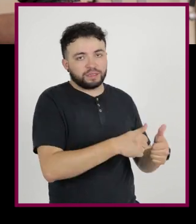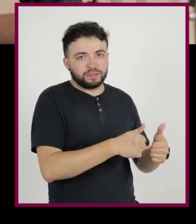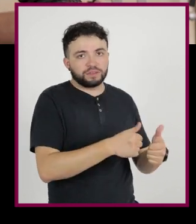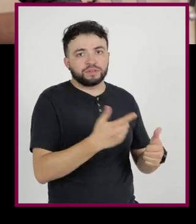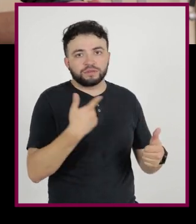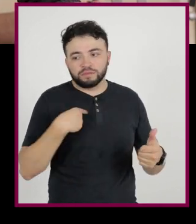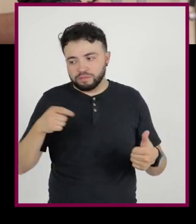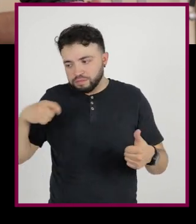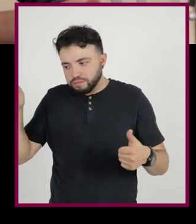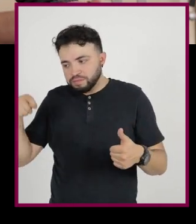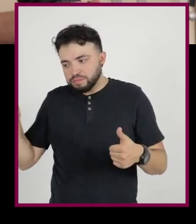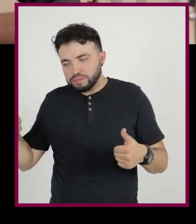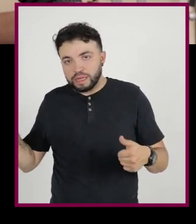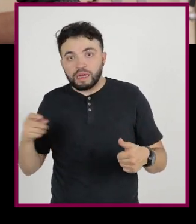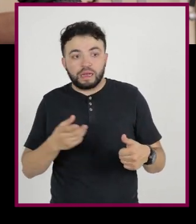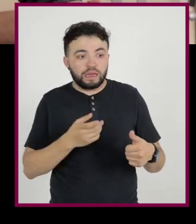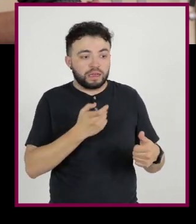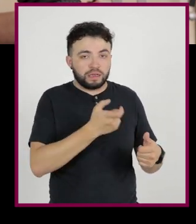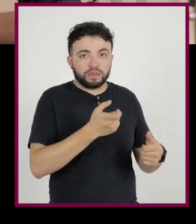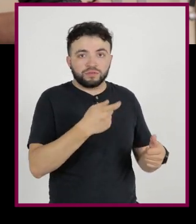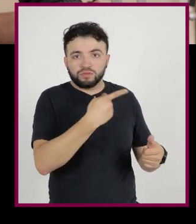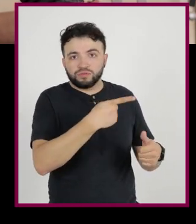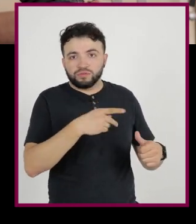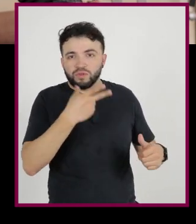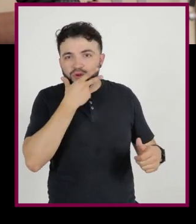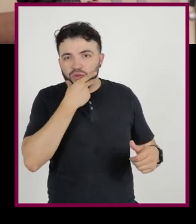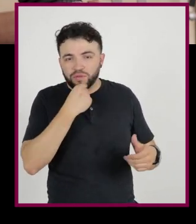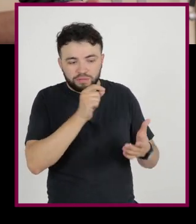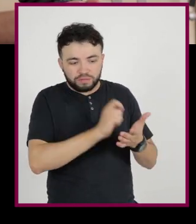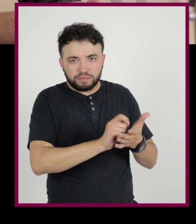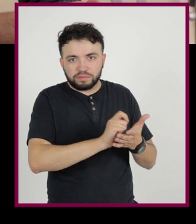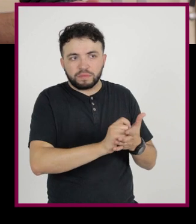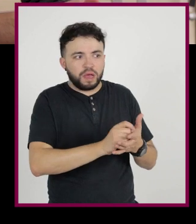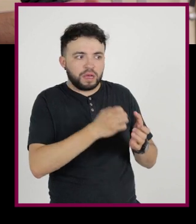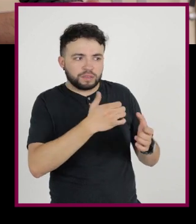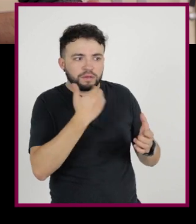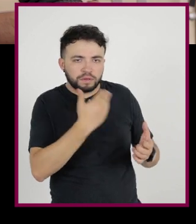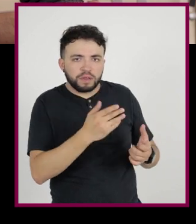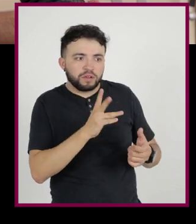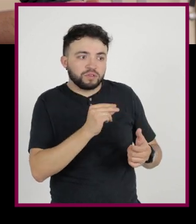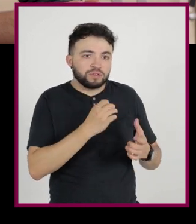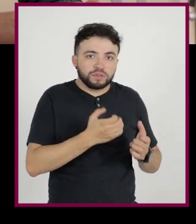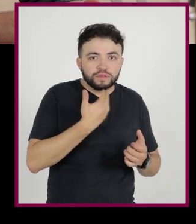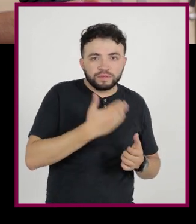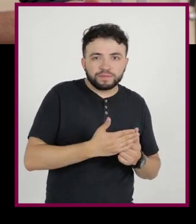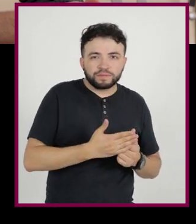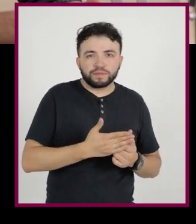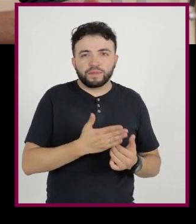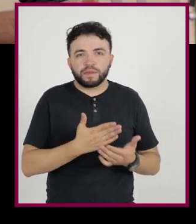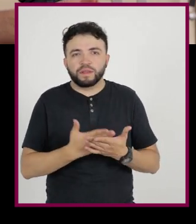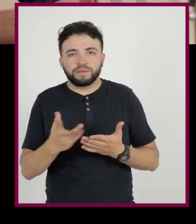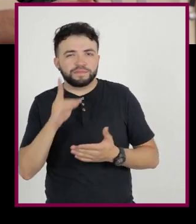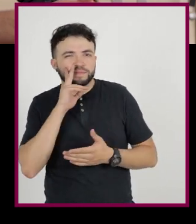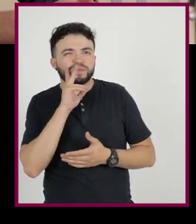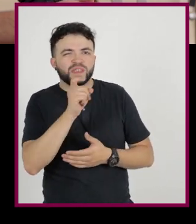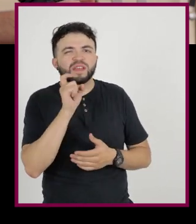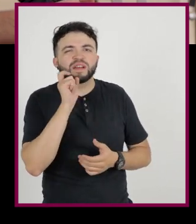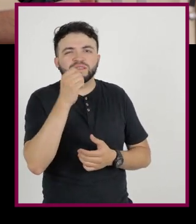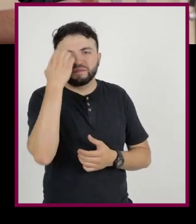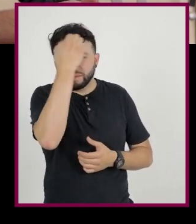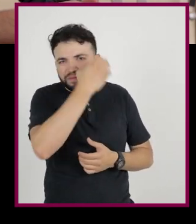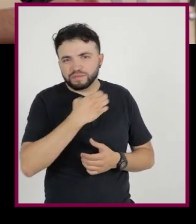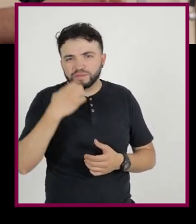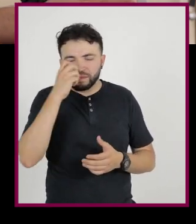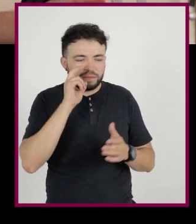estructura, recursos y los aciertos o desaciertos del autor o de la obra. A continuación veamos los elementos que se estudian en un análisis